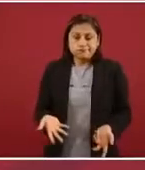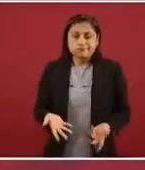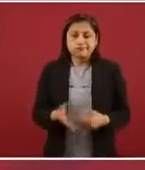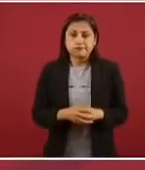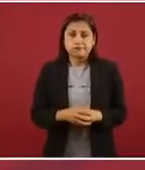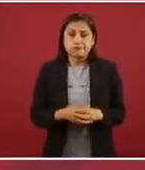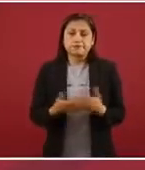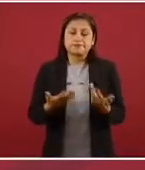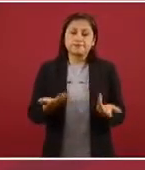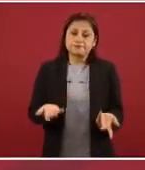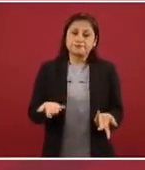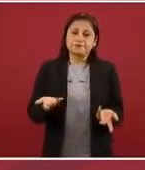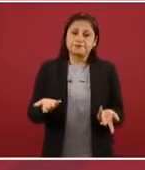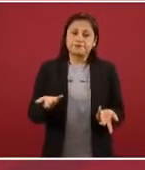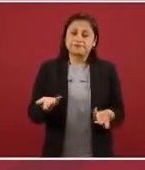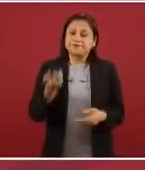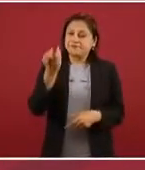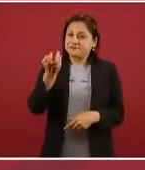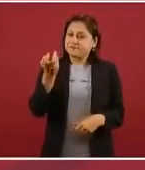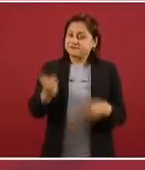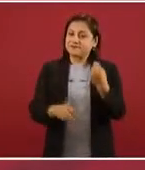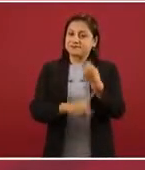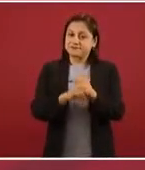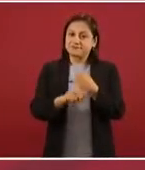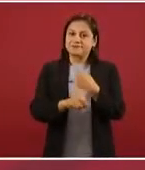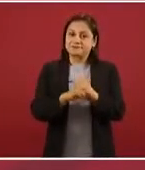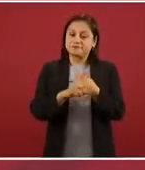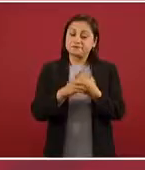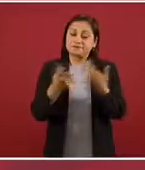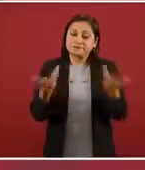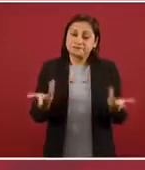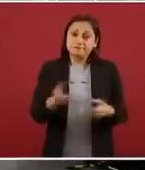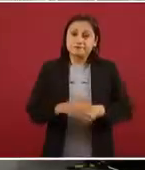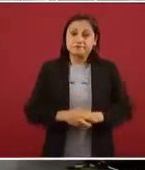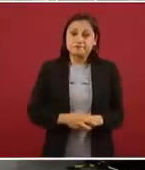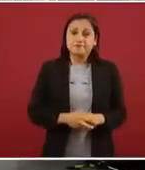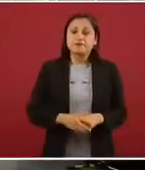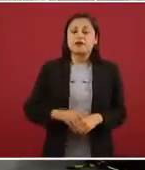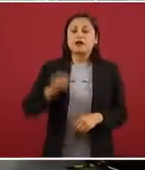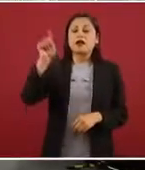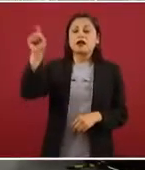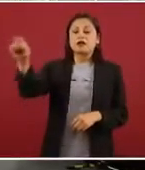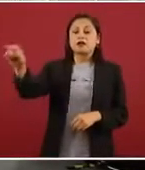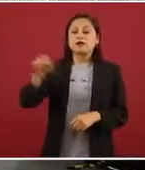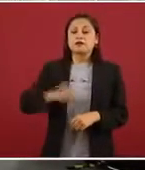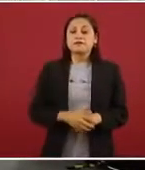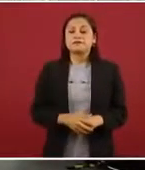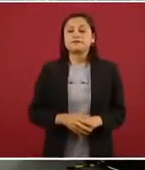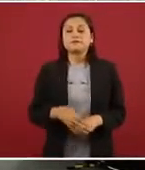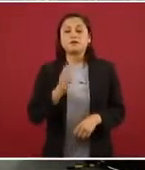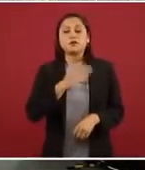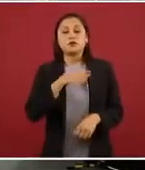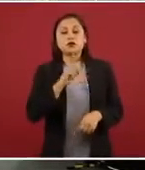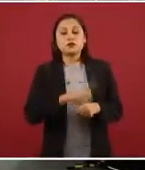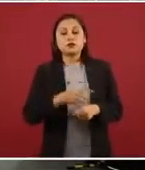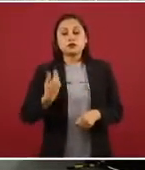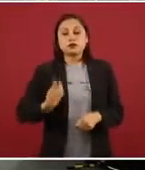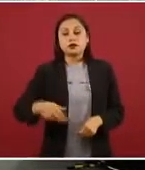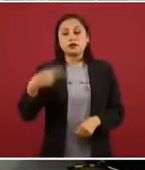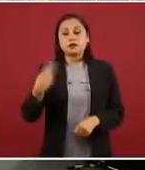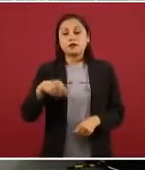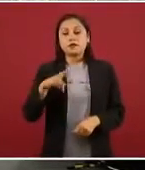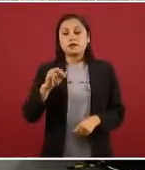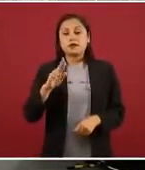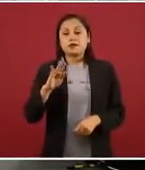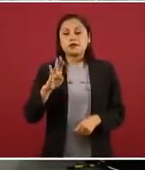Entonces, son de las cuestiones que se ven en esto. Bueno, a ver, vamos ahí. Muy buenos días, presidente. Rafael Herrera,